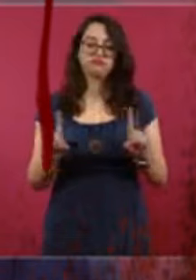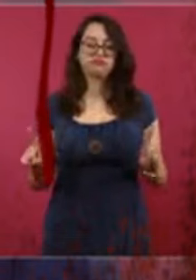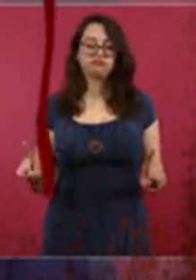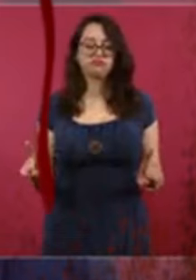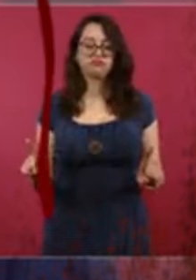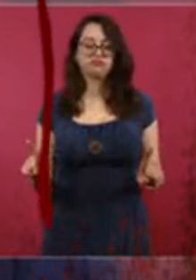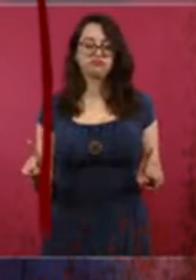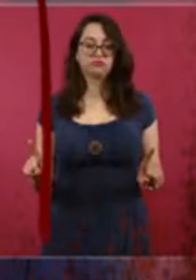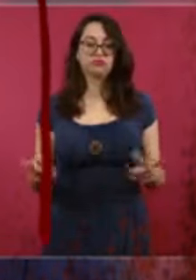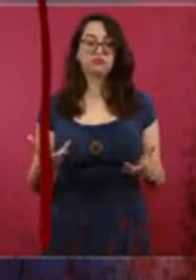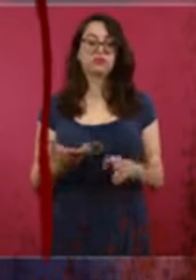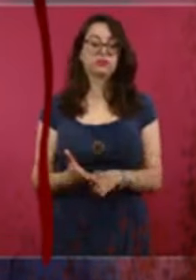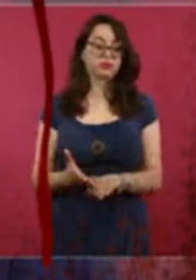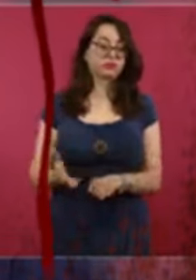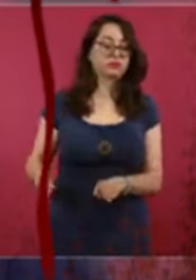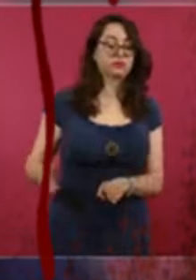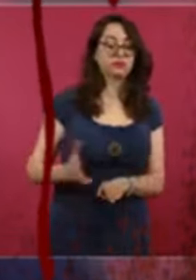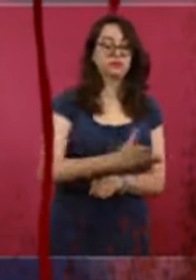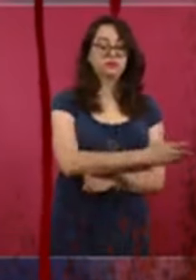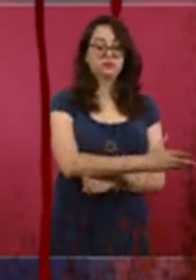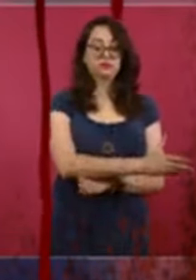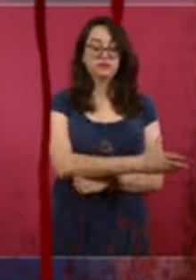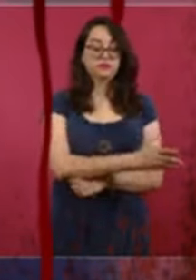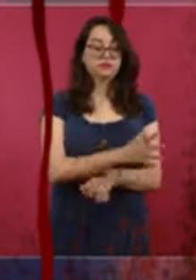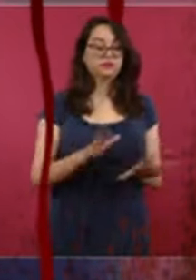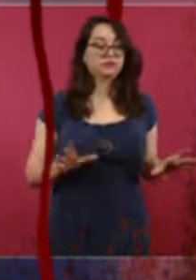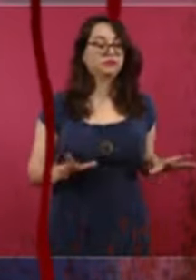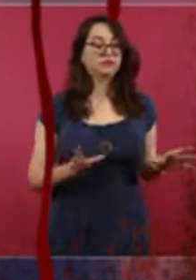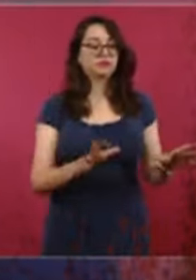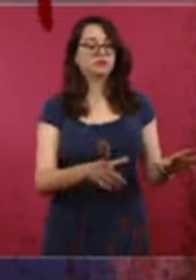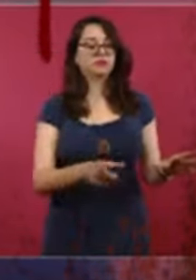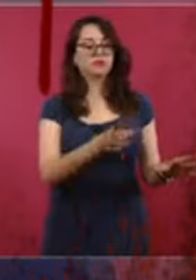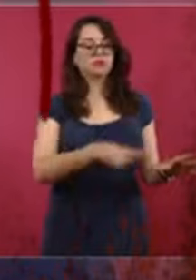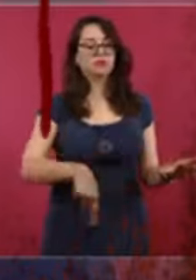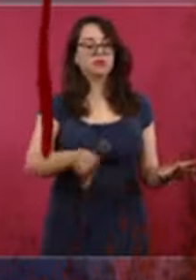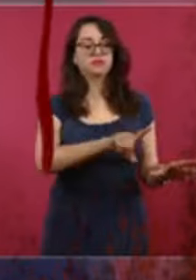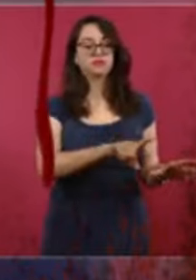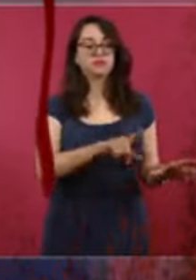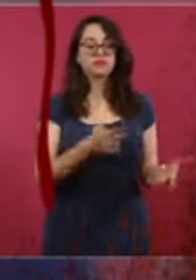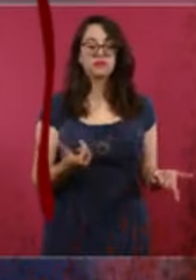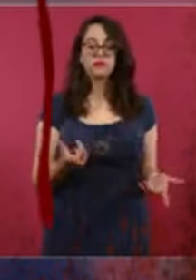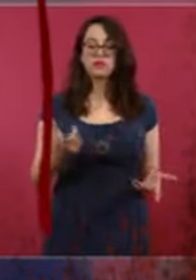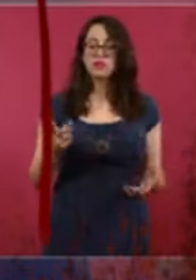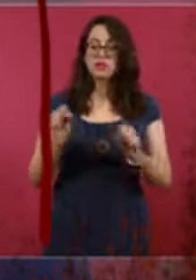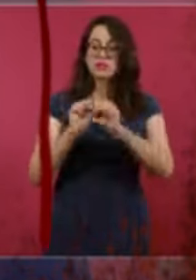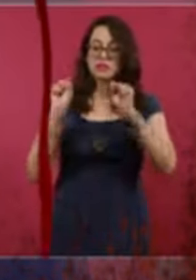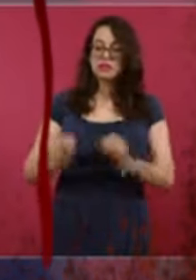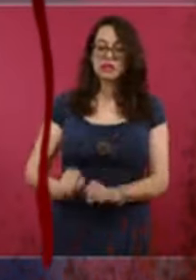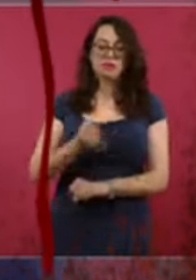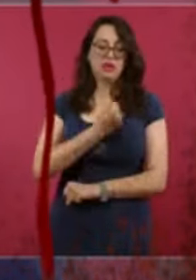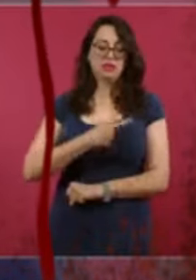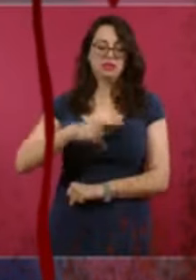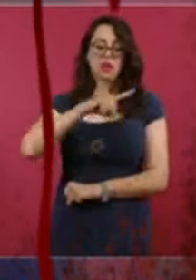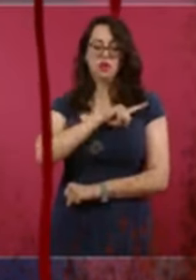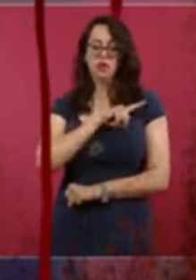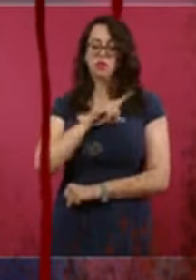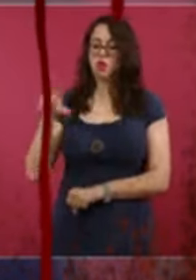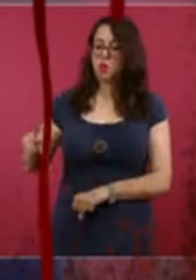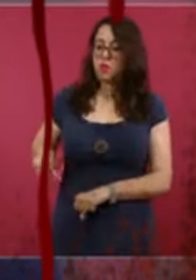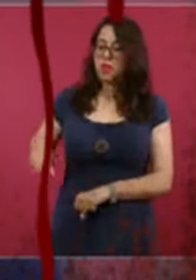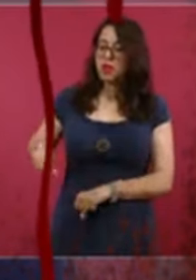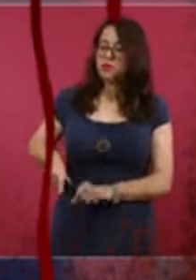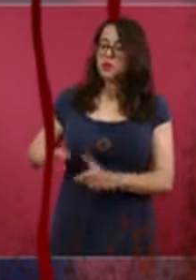nórdicos. Escuchen lo que dijo. Ocupó media hora para hablar de esto, pero pues yo no soy tan cruel con ustedes. Se los voy a poner en velocidad de